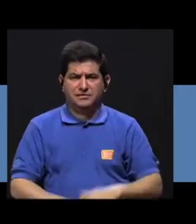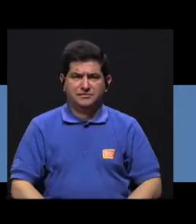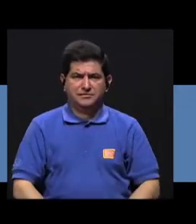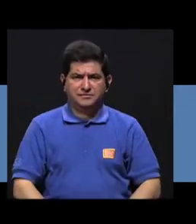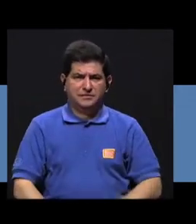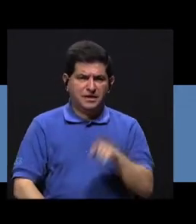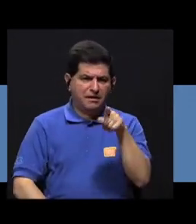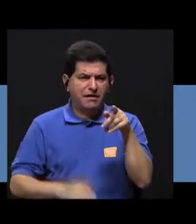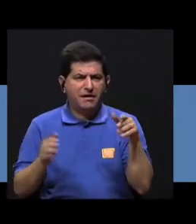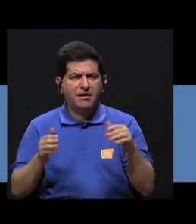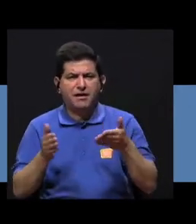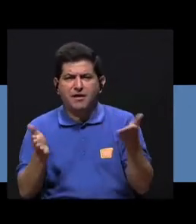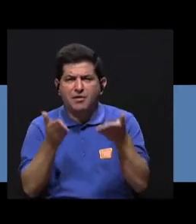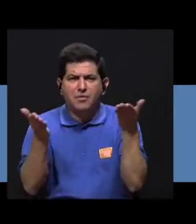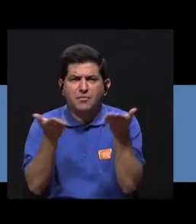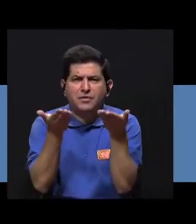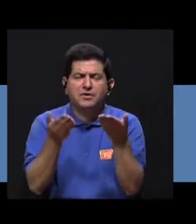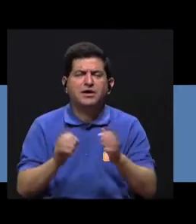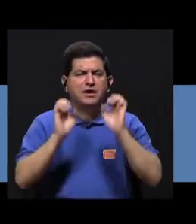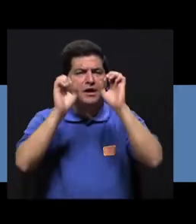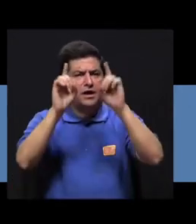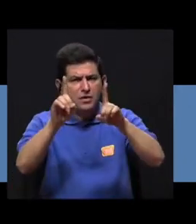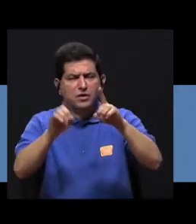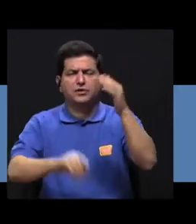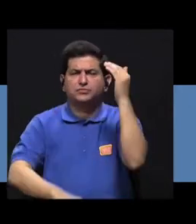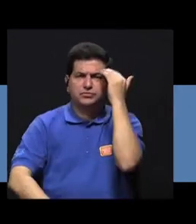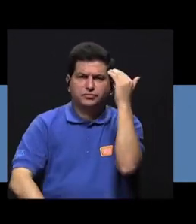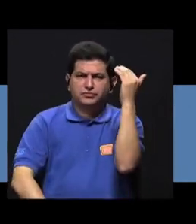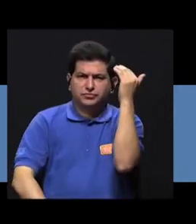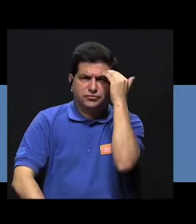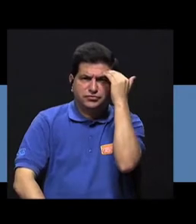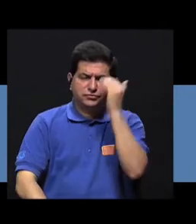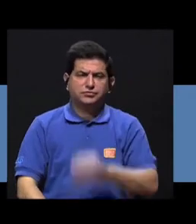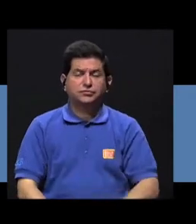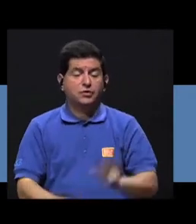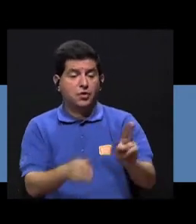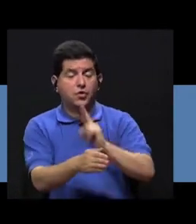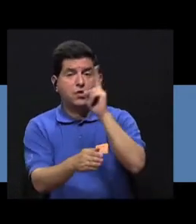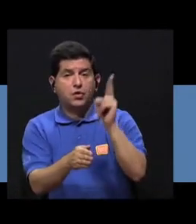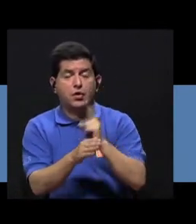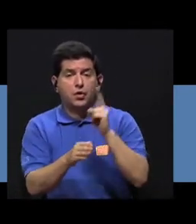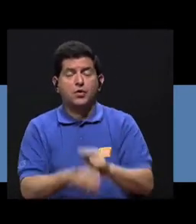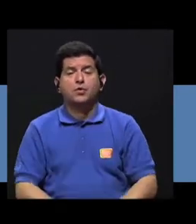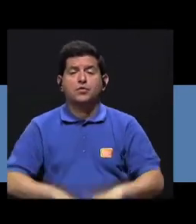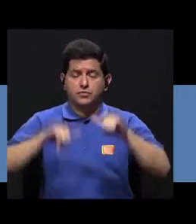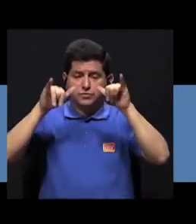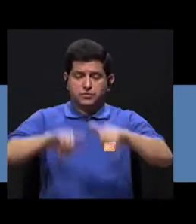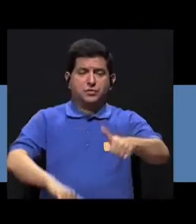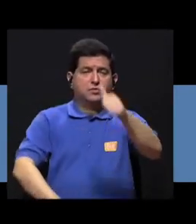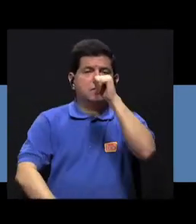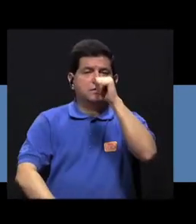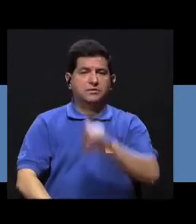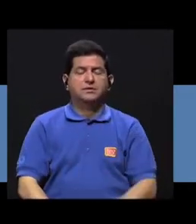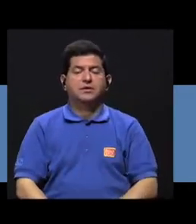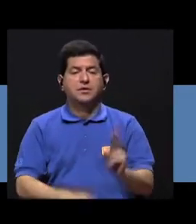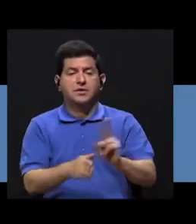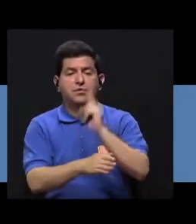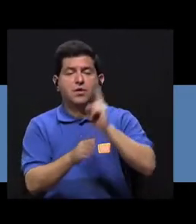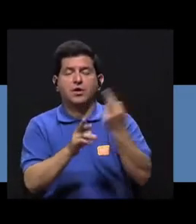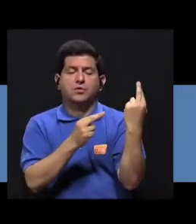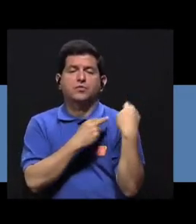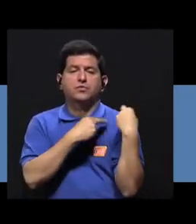cuales motivemos, eduquemos, concienticemos en el uso sustentable del agua, en el